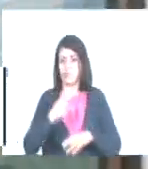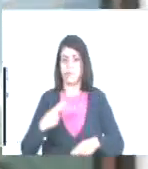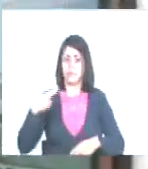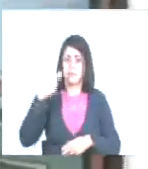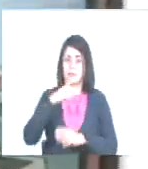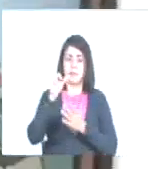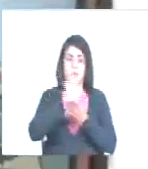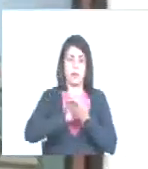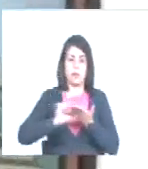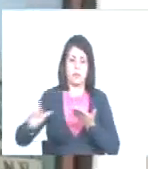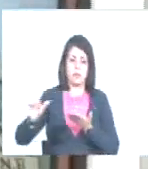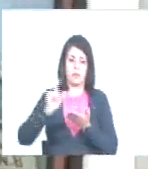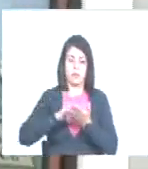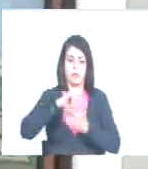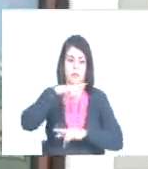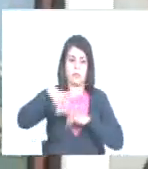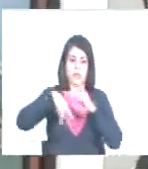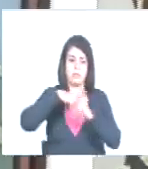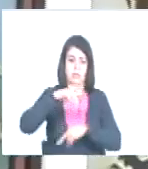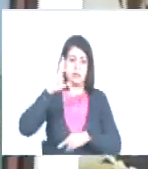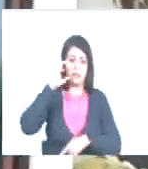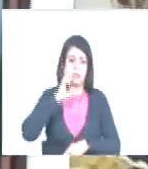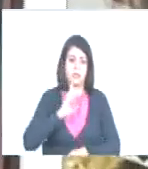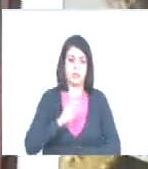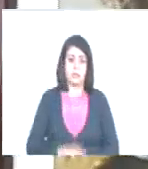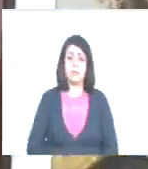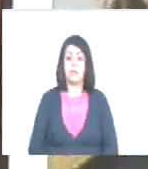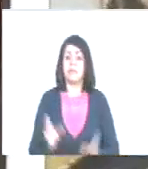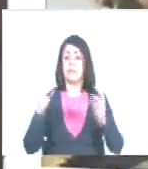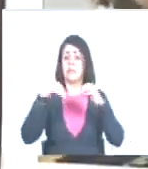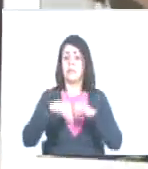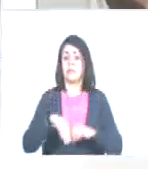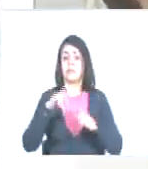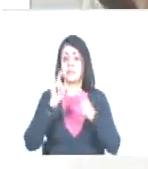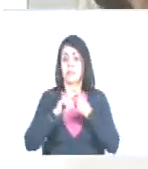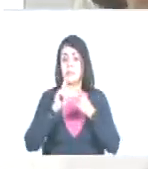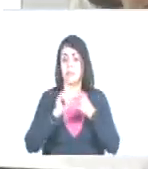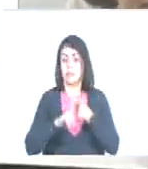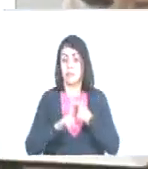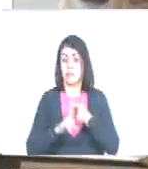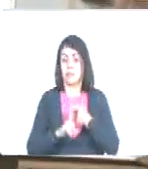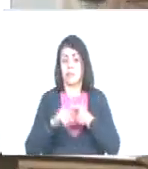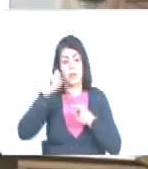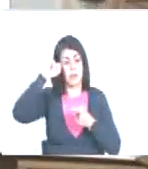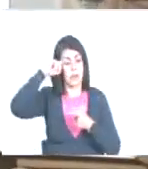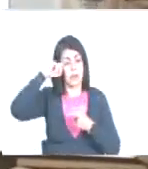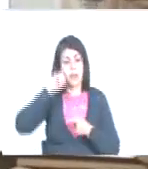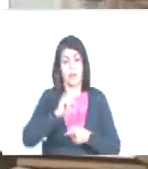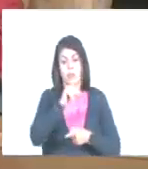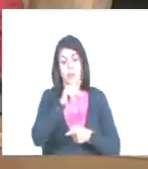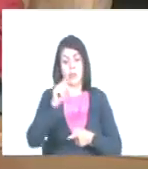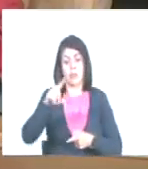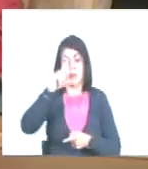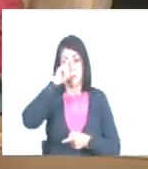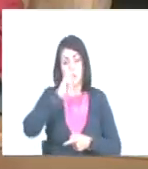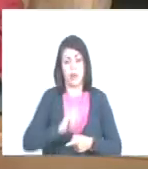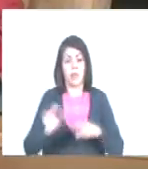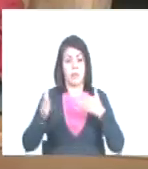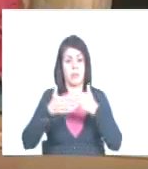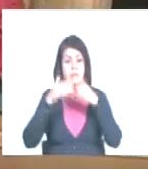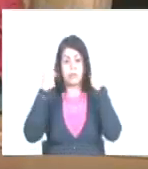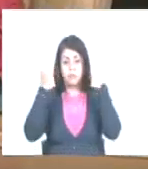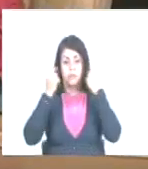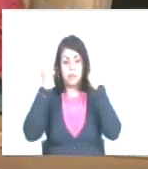y la lealtad hacia la revolución bolivariana. Acuerda, primero, conmemorar los 11 años del cierre